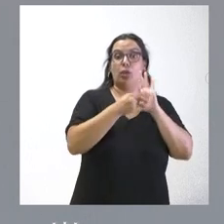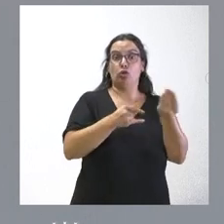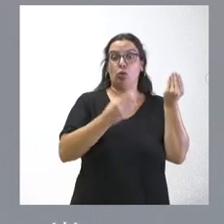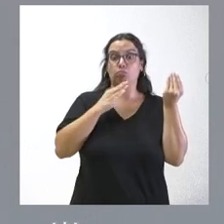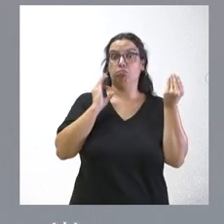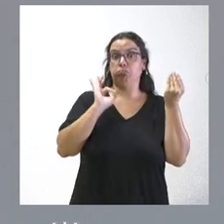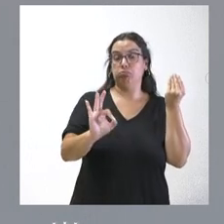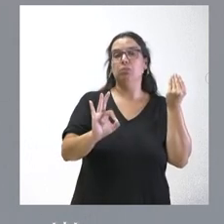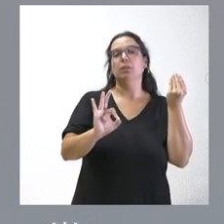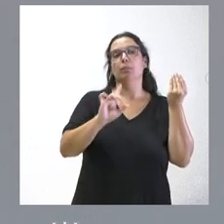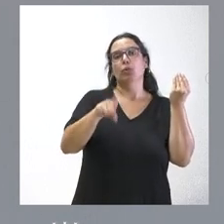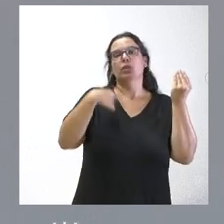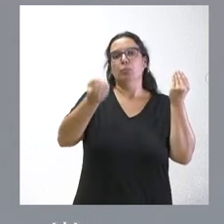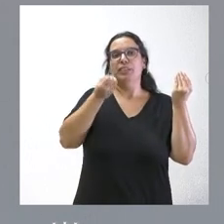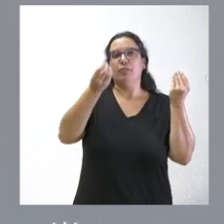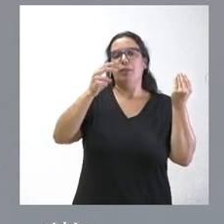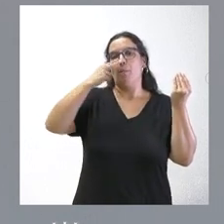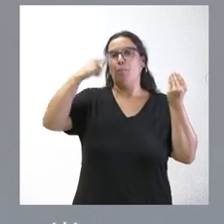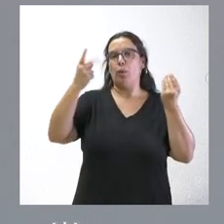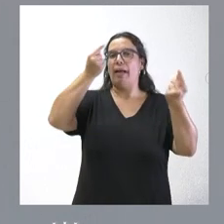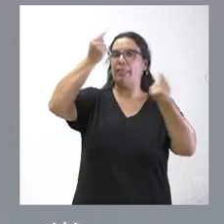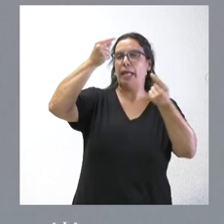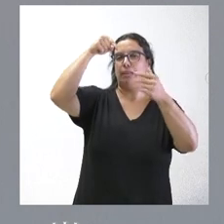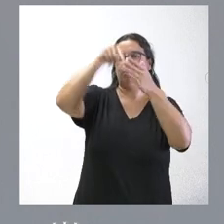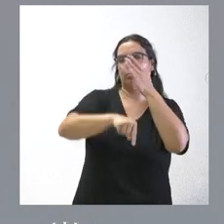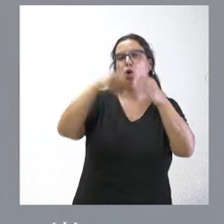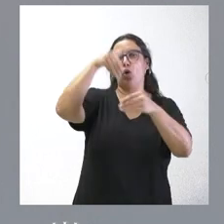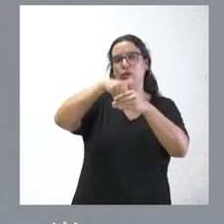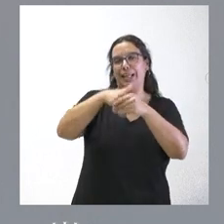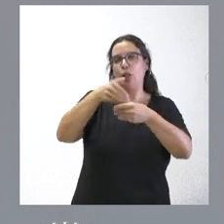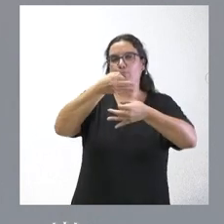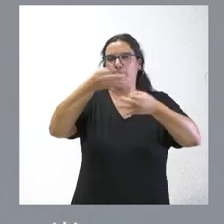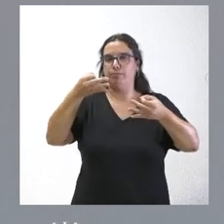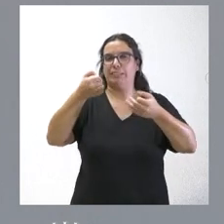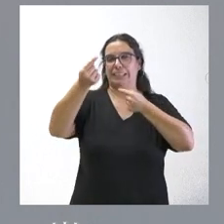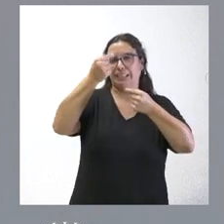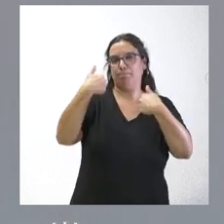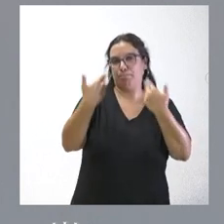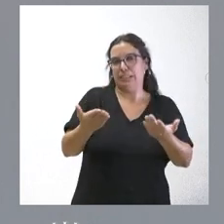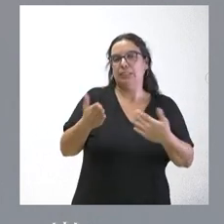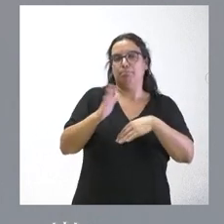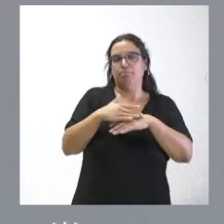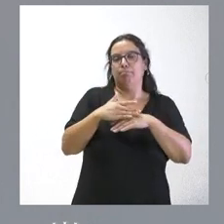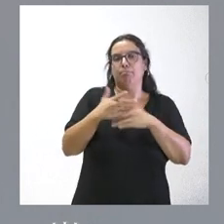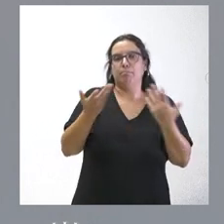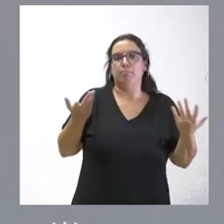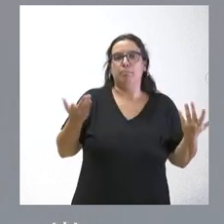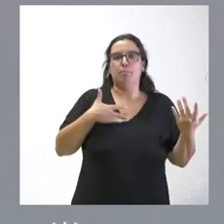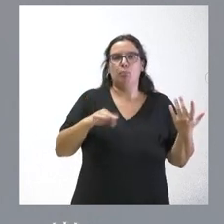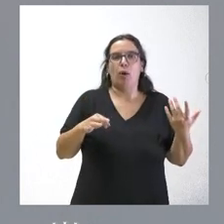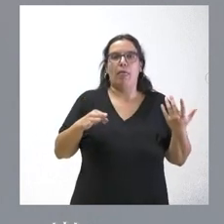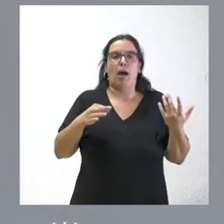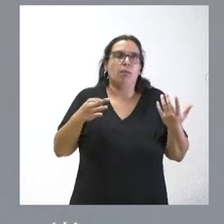lo someteremos ya así a información pública de detalle ya con el contenido más preciso del mismo para que pueda ser objeto de